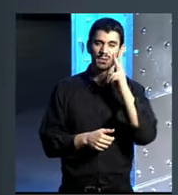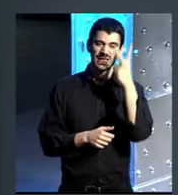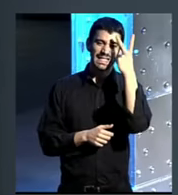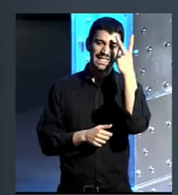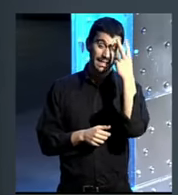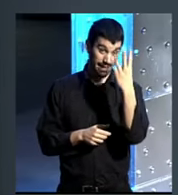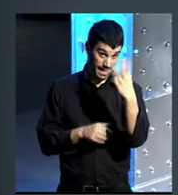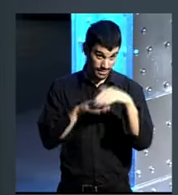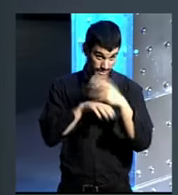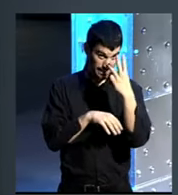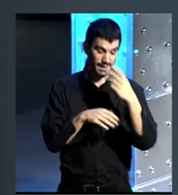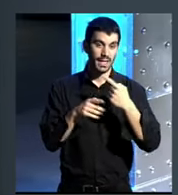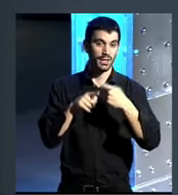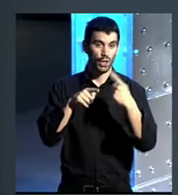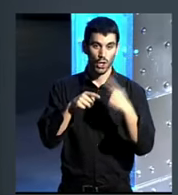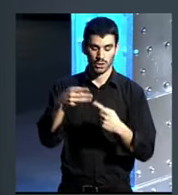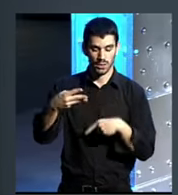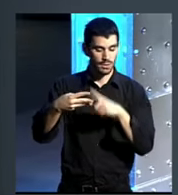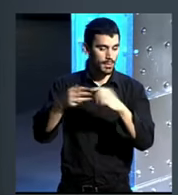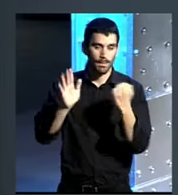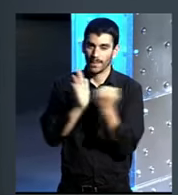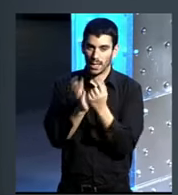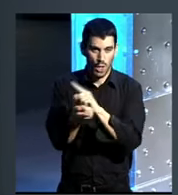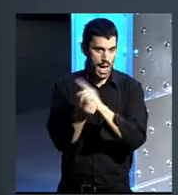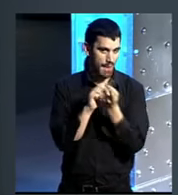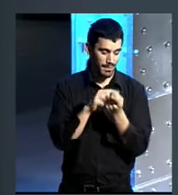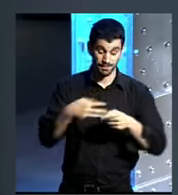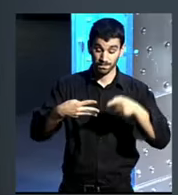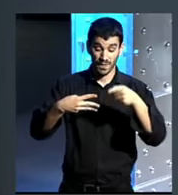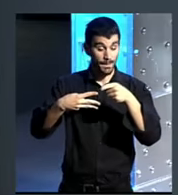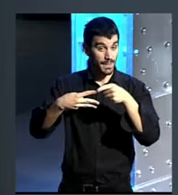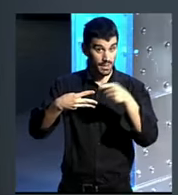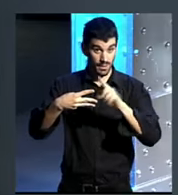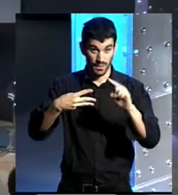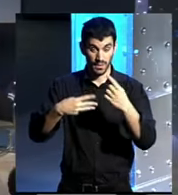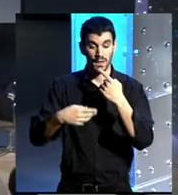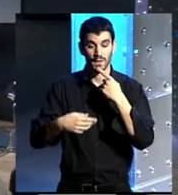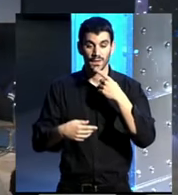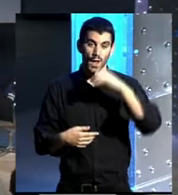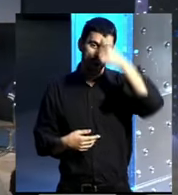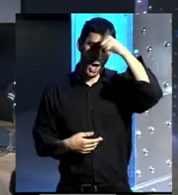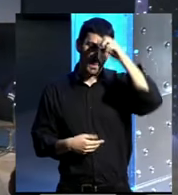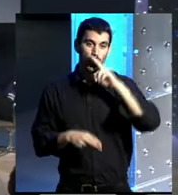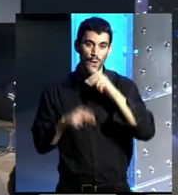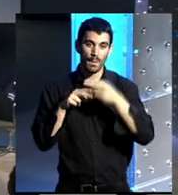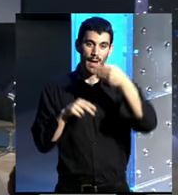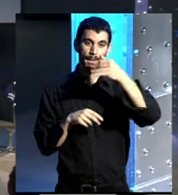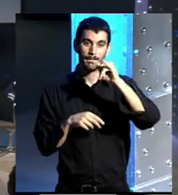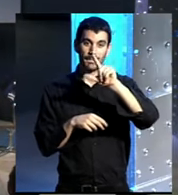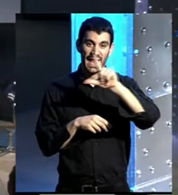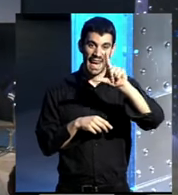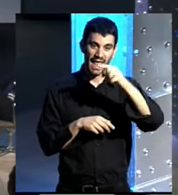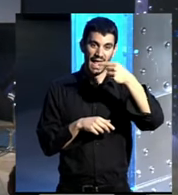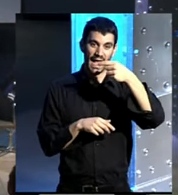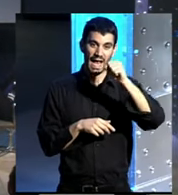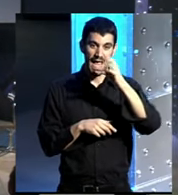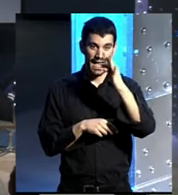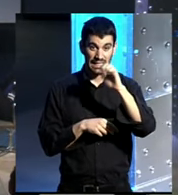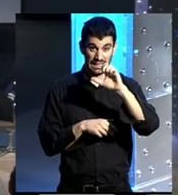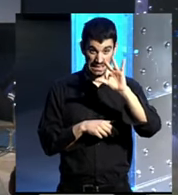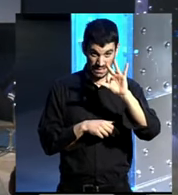comienzo de una nueva era. Uno es la metamorfosis de Bill Gates de emprendedor a filántropo. Crea